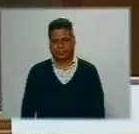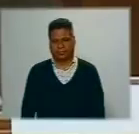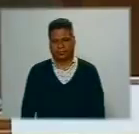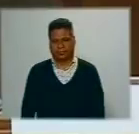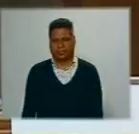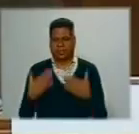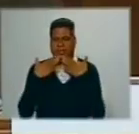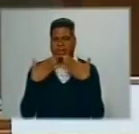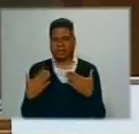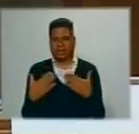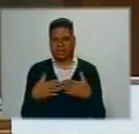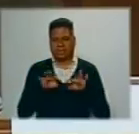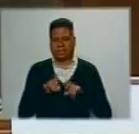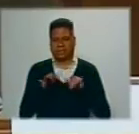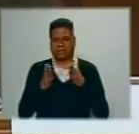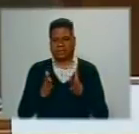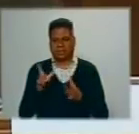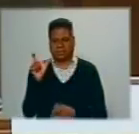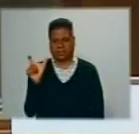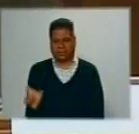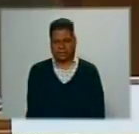Gracias, ciudadano secretario.